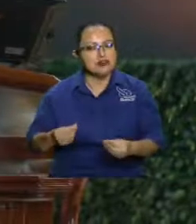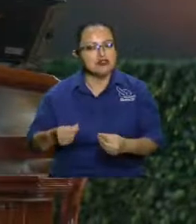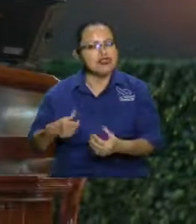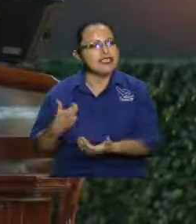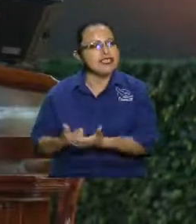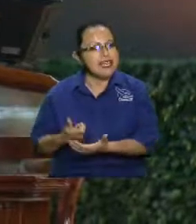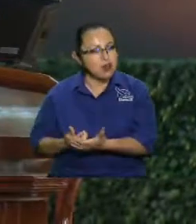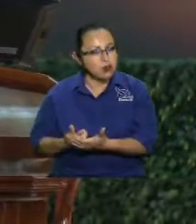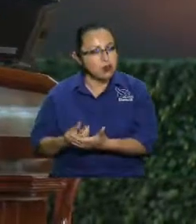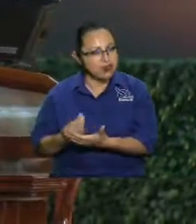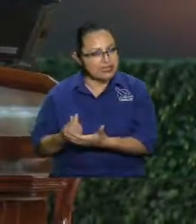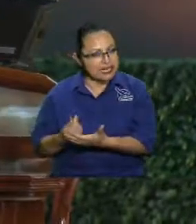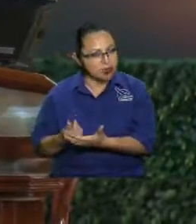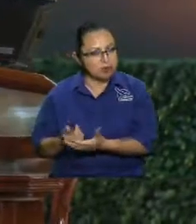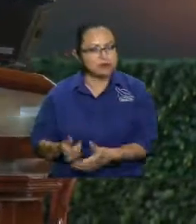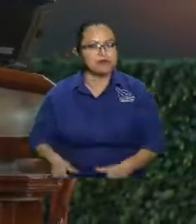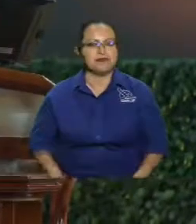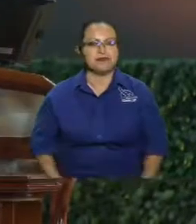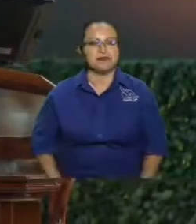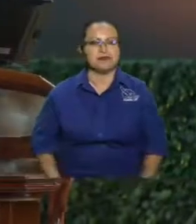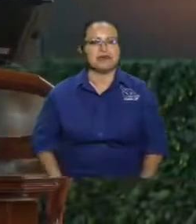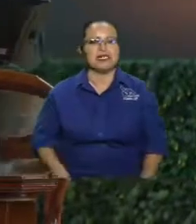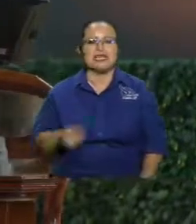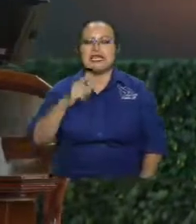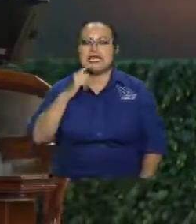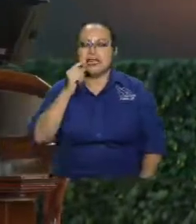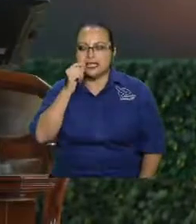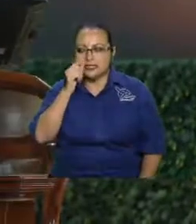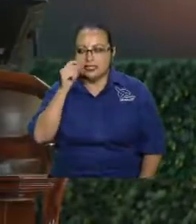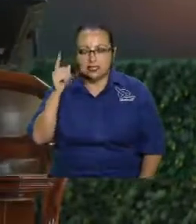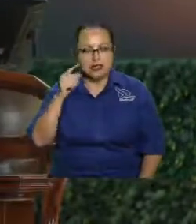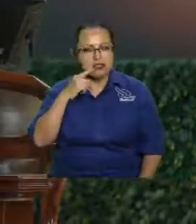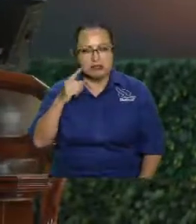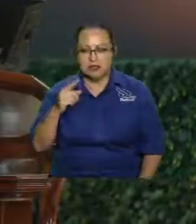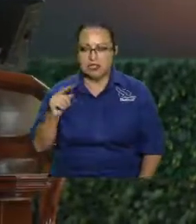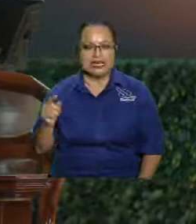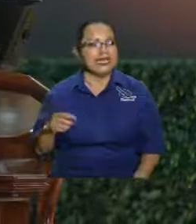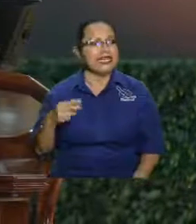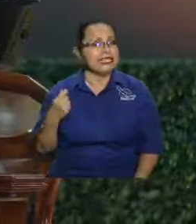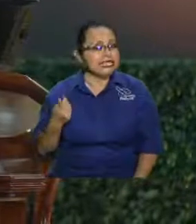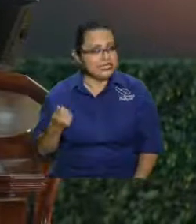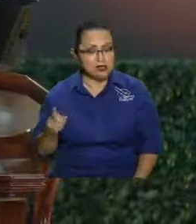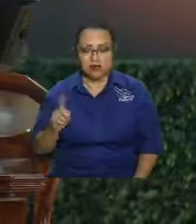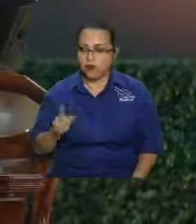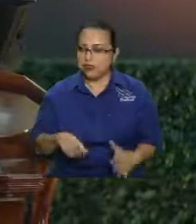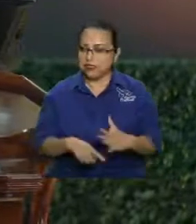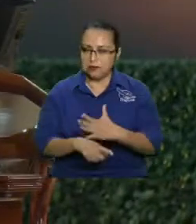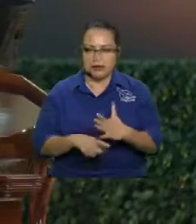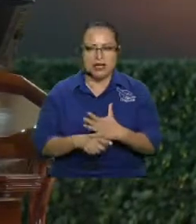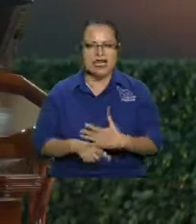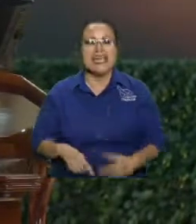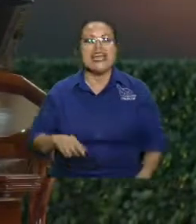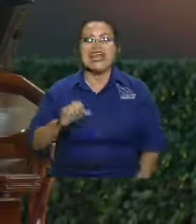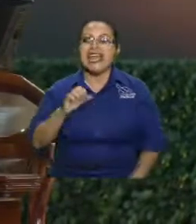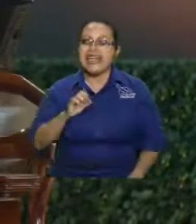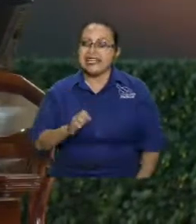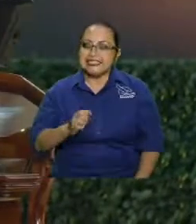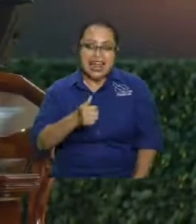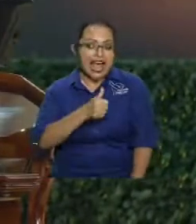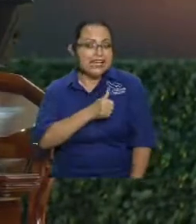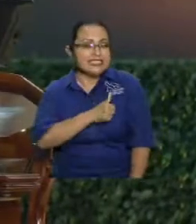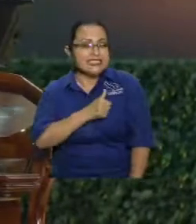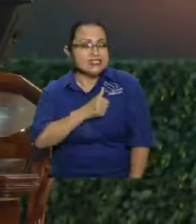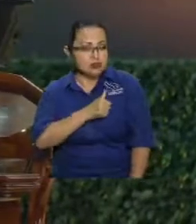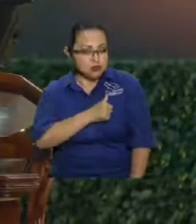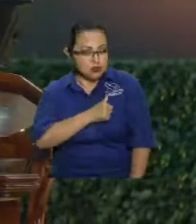Tienen plata, ¿va? Pero el dinero, y por eso el Señor dijo claramente que el dinero no era el problema, sino